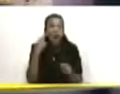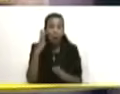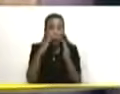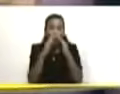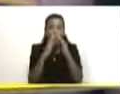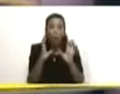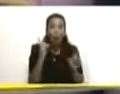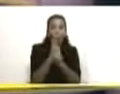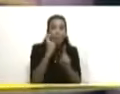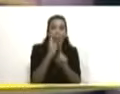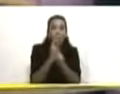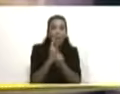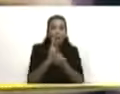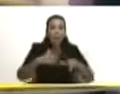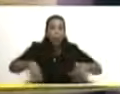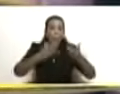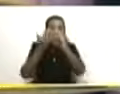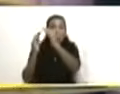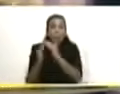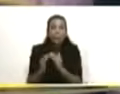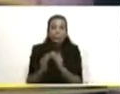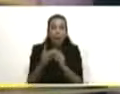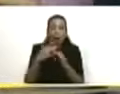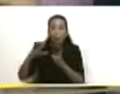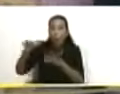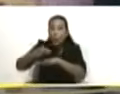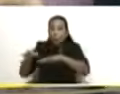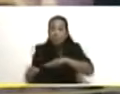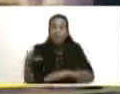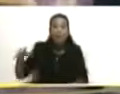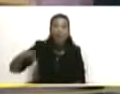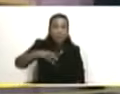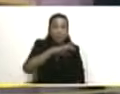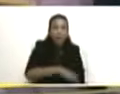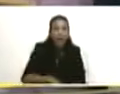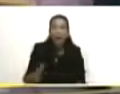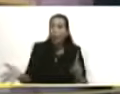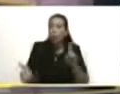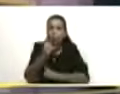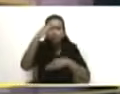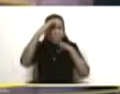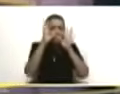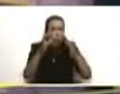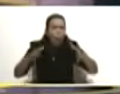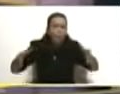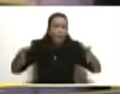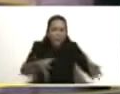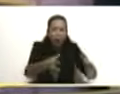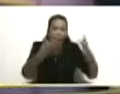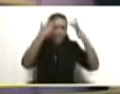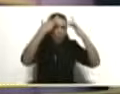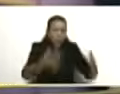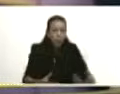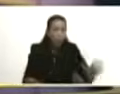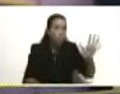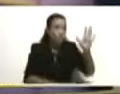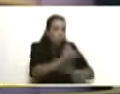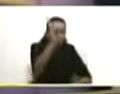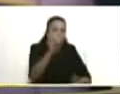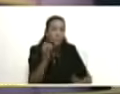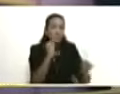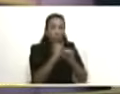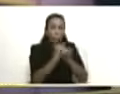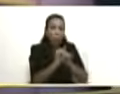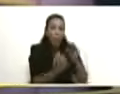hacer competencias desde la comunidad, desde los municipios y los estados, hasta que concentremos a los mejores jugadores y desarrolladores, incluso